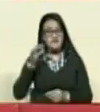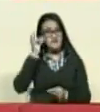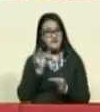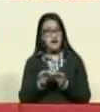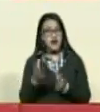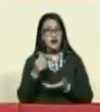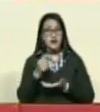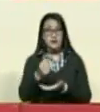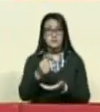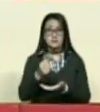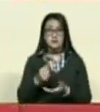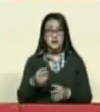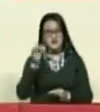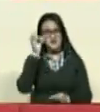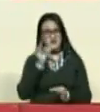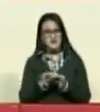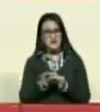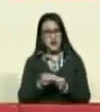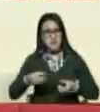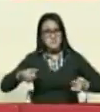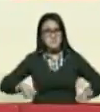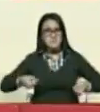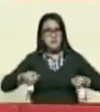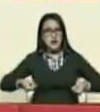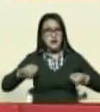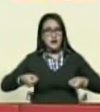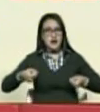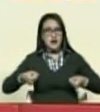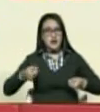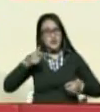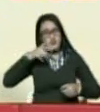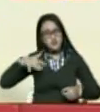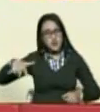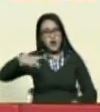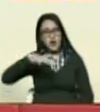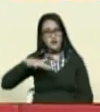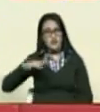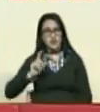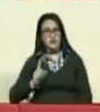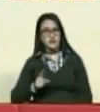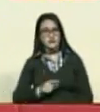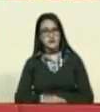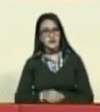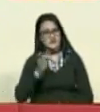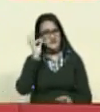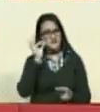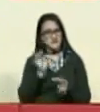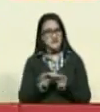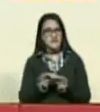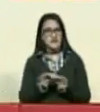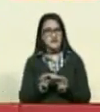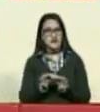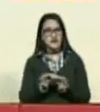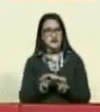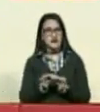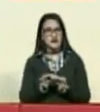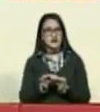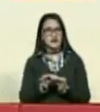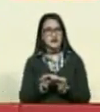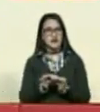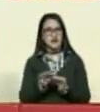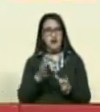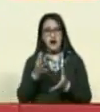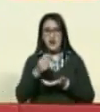los CLAP, tener fe en los mercados del pueblo soberano, tener fe en las